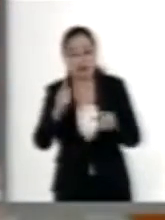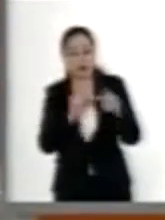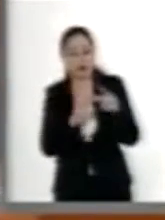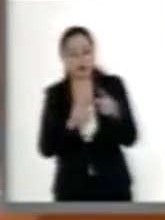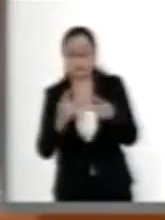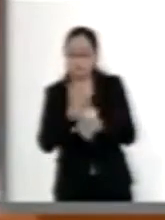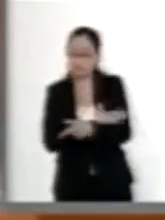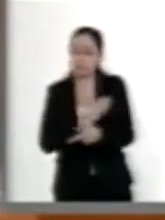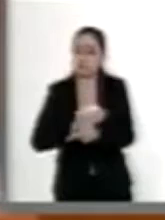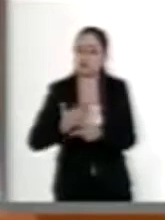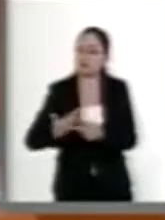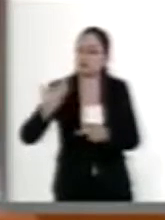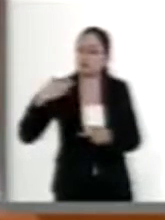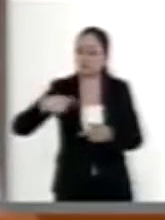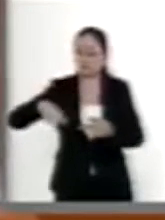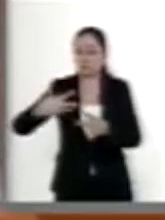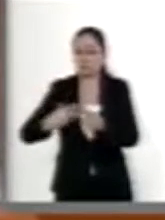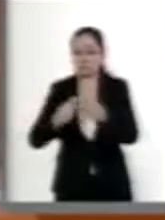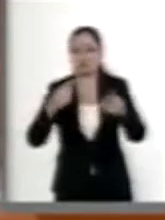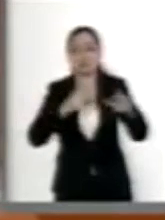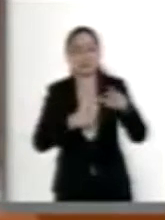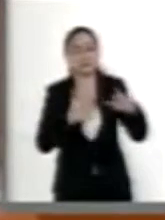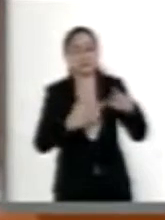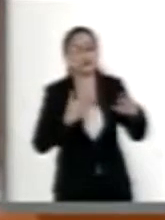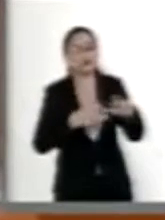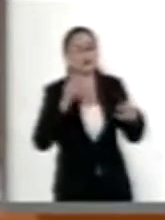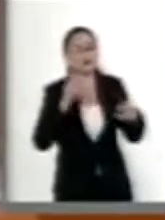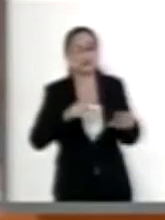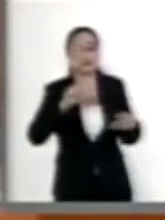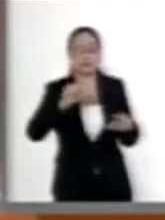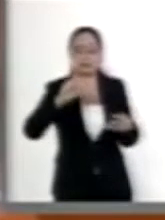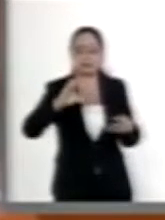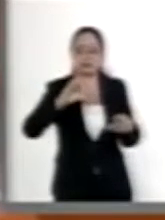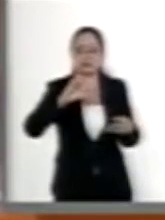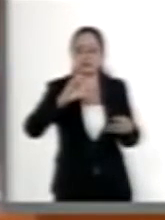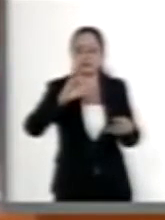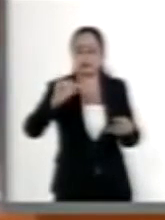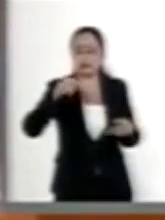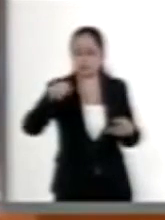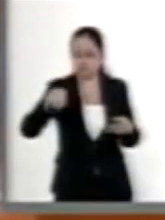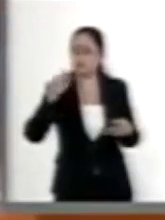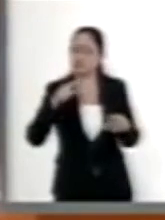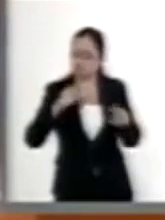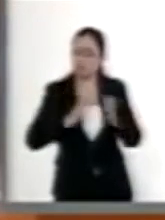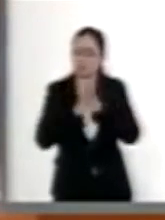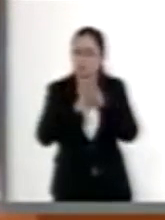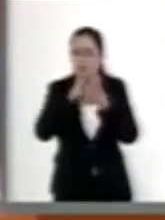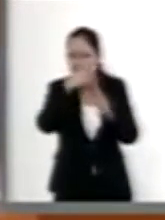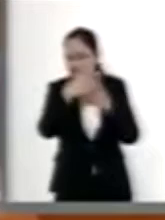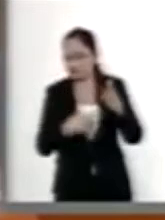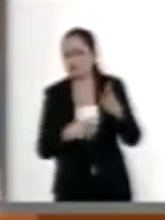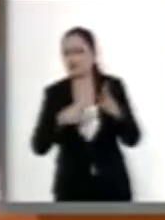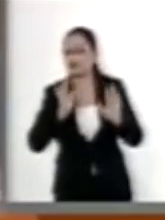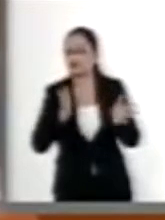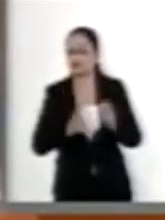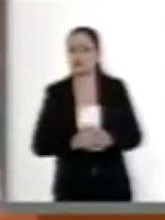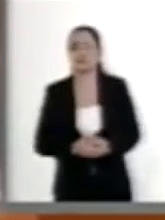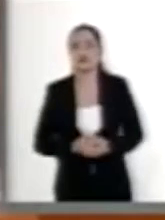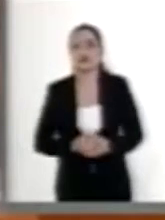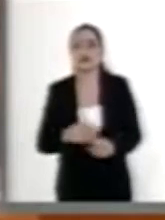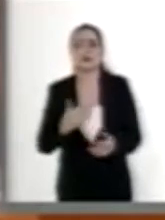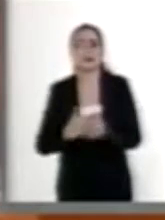compañera nuestra, y en el Poder Judicial desde la Suprema Corte de Justicia de la Nación. En esta soberanía